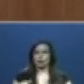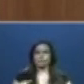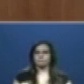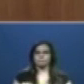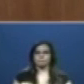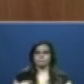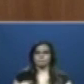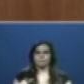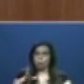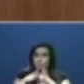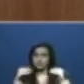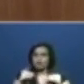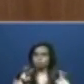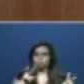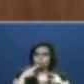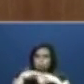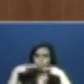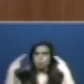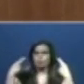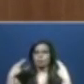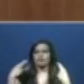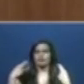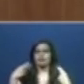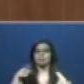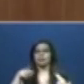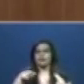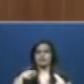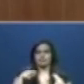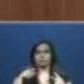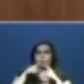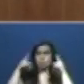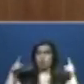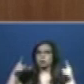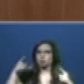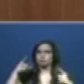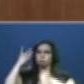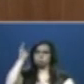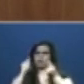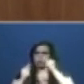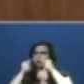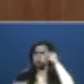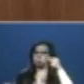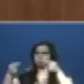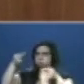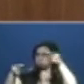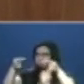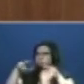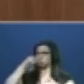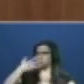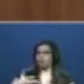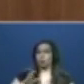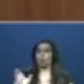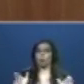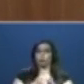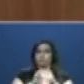en las que sus universidades públicas están cerrando sus ejercicios en equilibrio presupuestario la junta